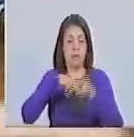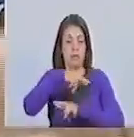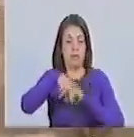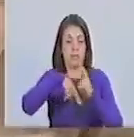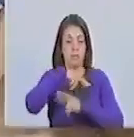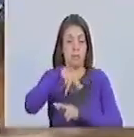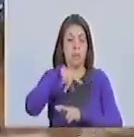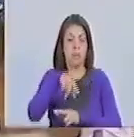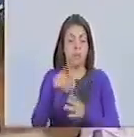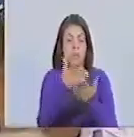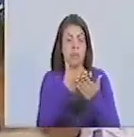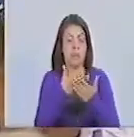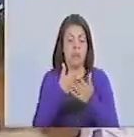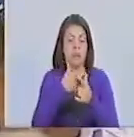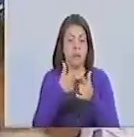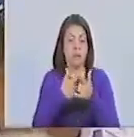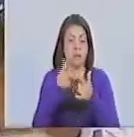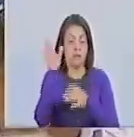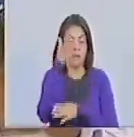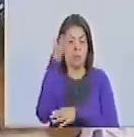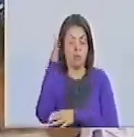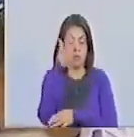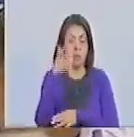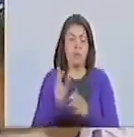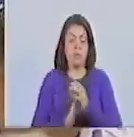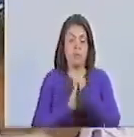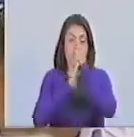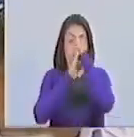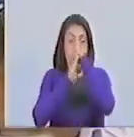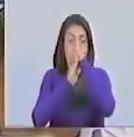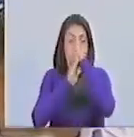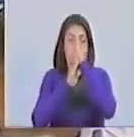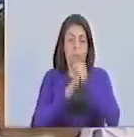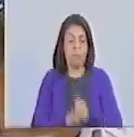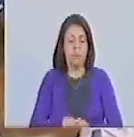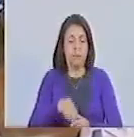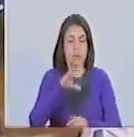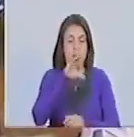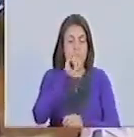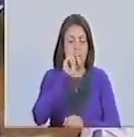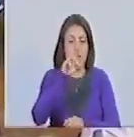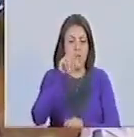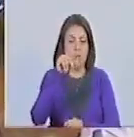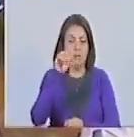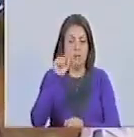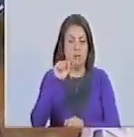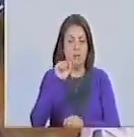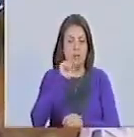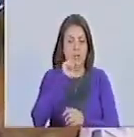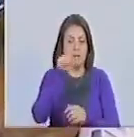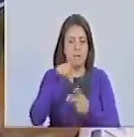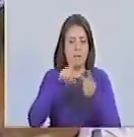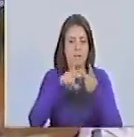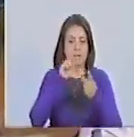Revolucionario, estuvo en Bandera Roja bajo el liderazgo de Carlos Betancur y de Américo